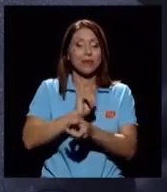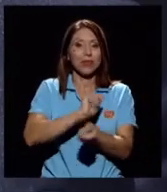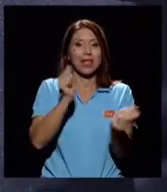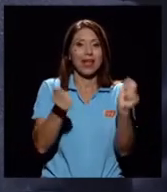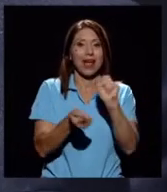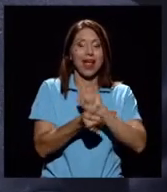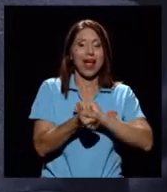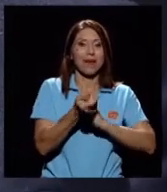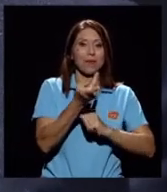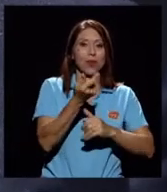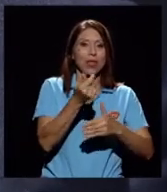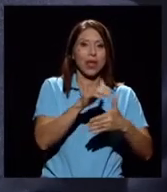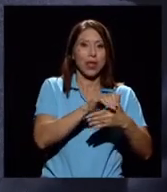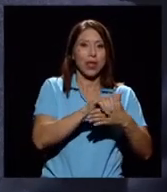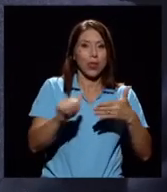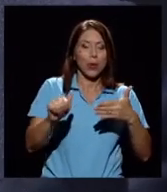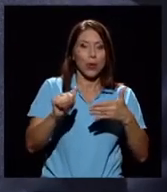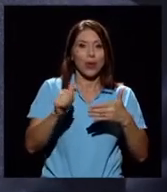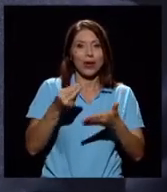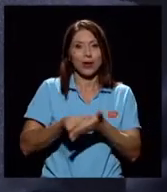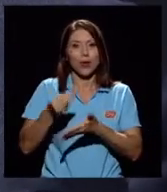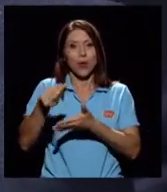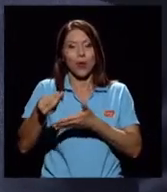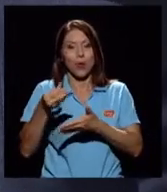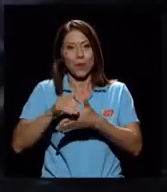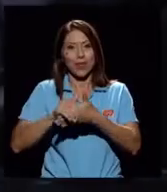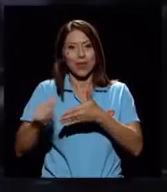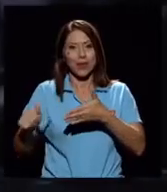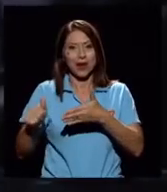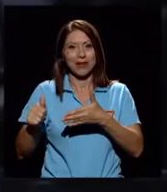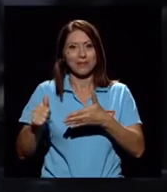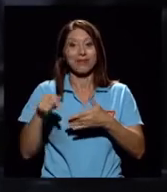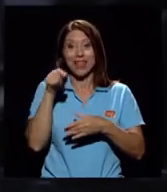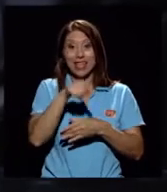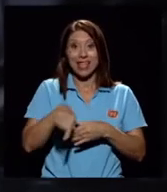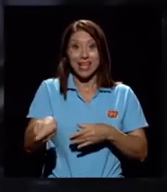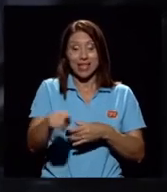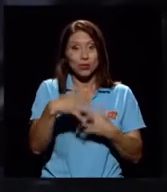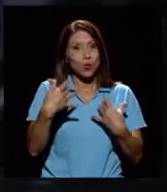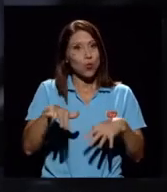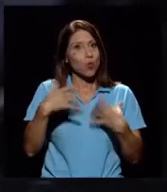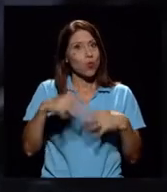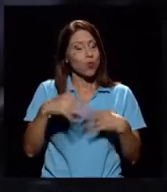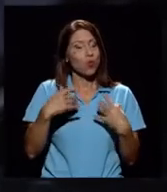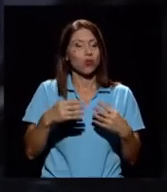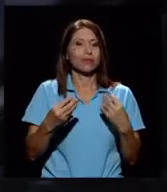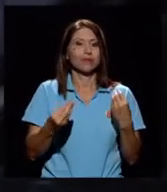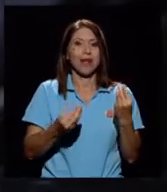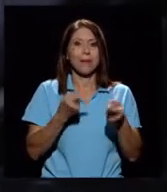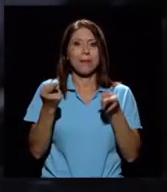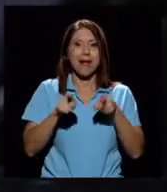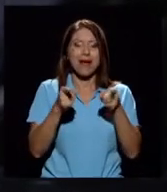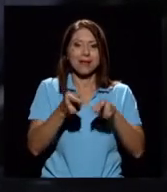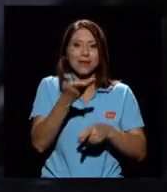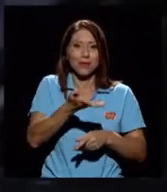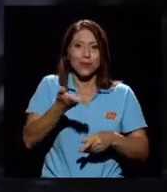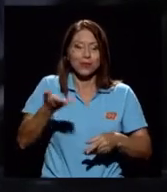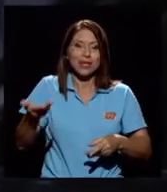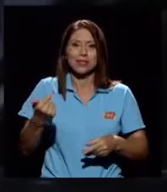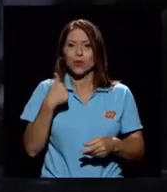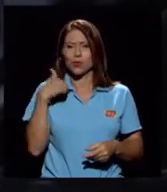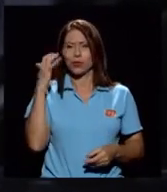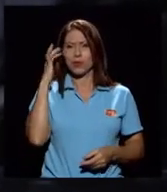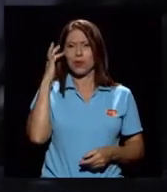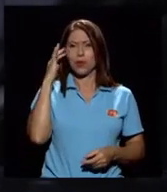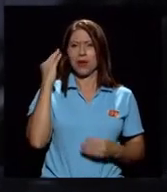cambiario se produjo un shock o jong en un meneo sí verdad y entonces claro uno se preocupa bueno